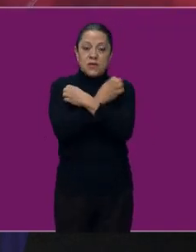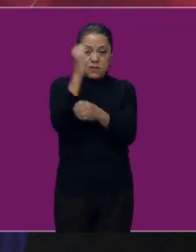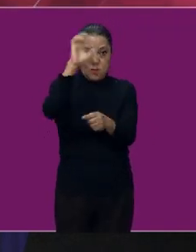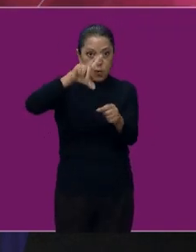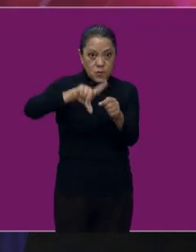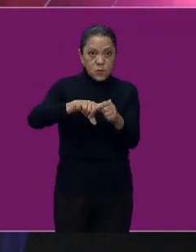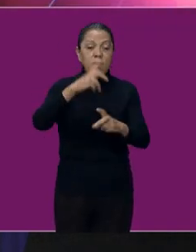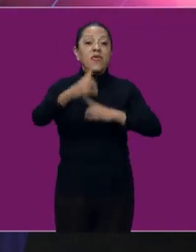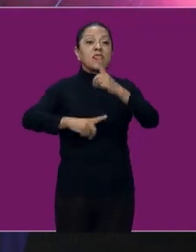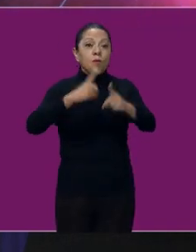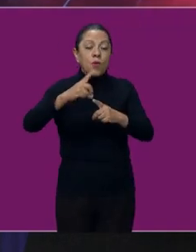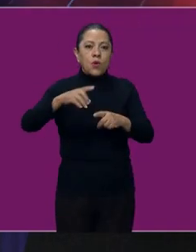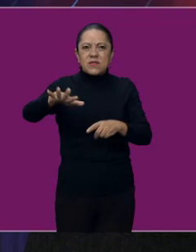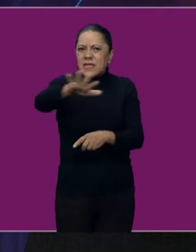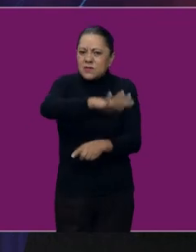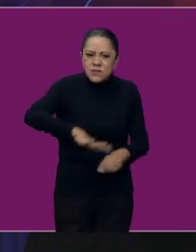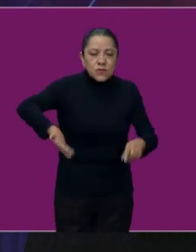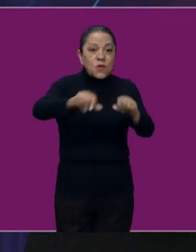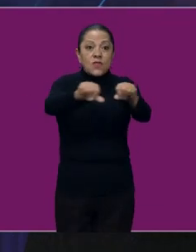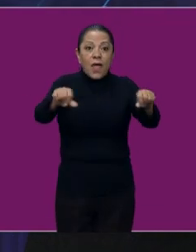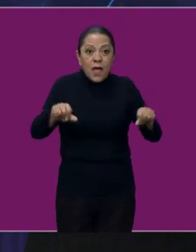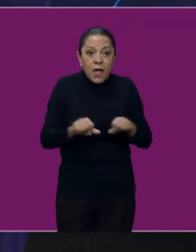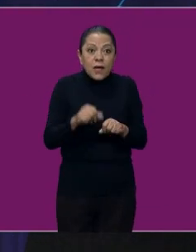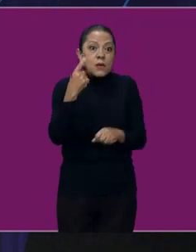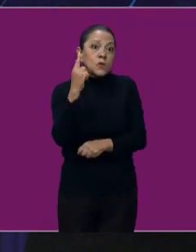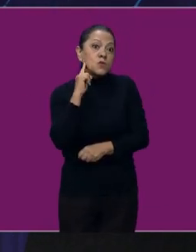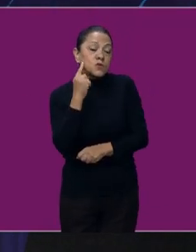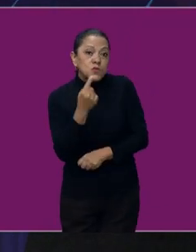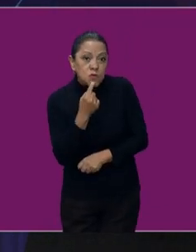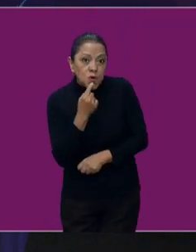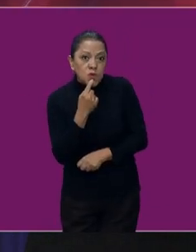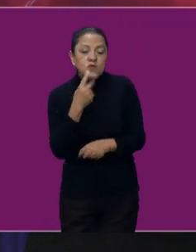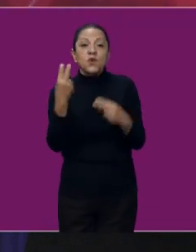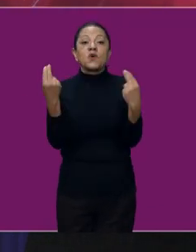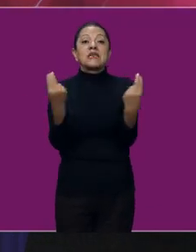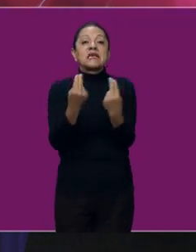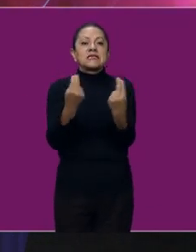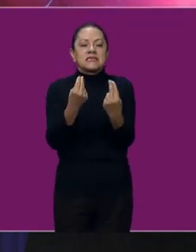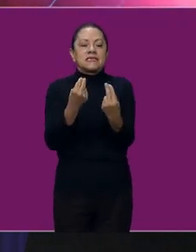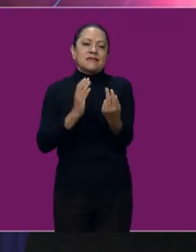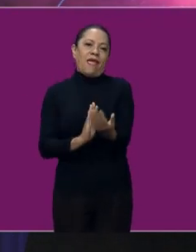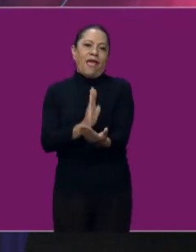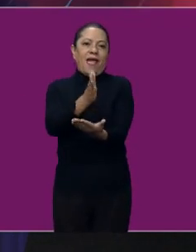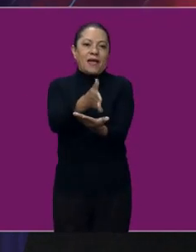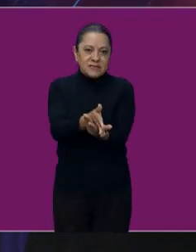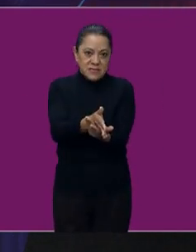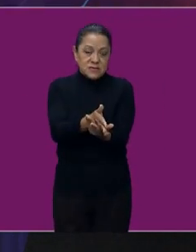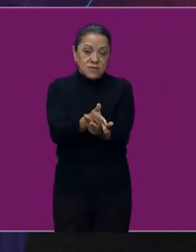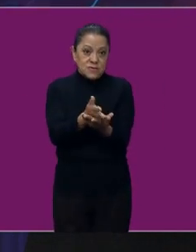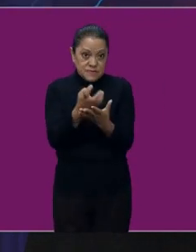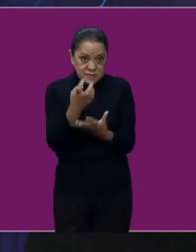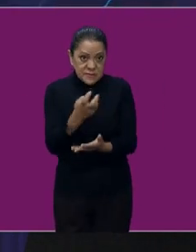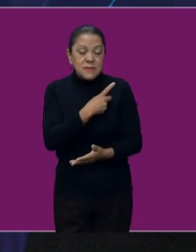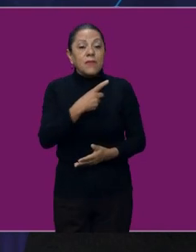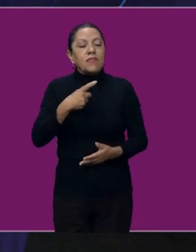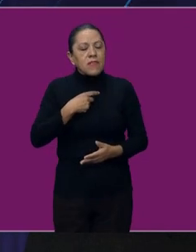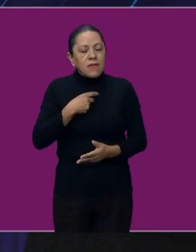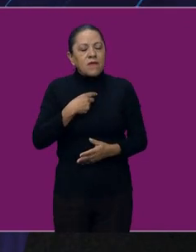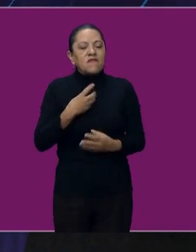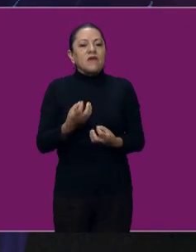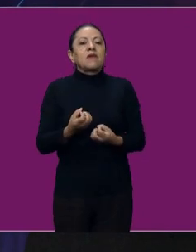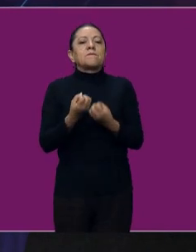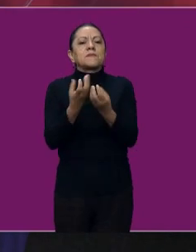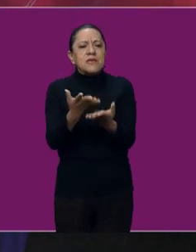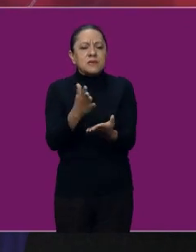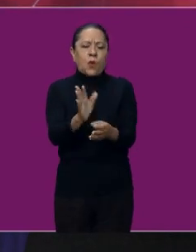en todas las áreas en donde un sordo necesite tener acceso se debe de dar la oportunidad de que